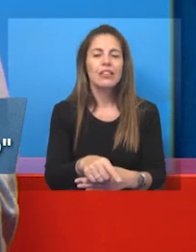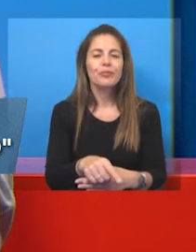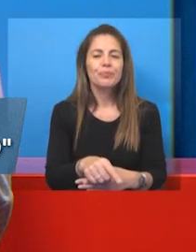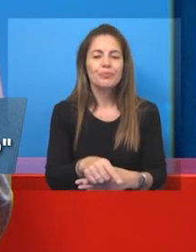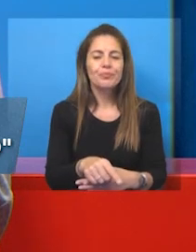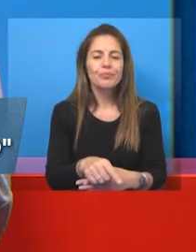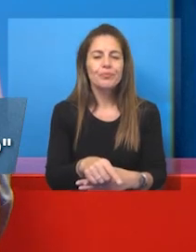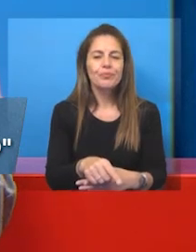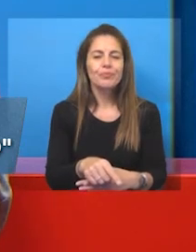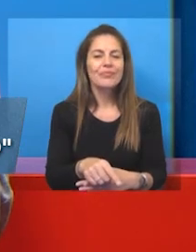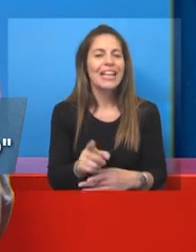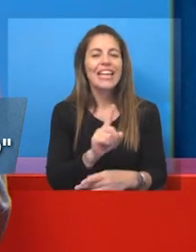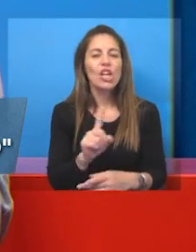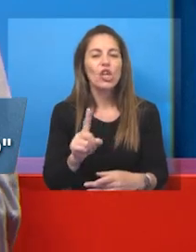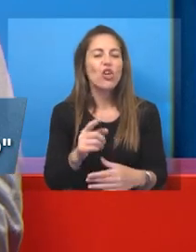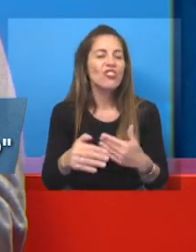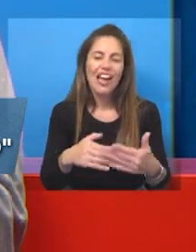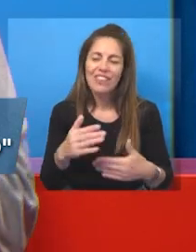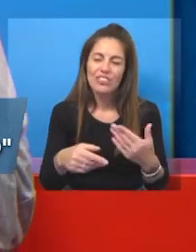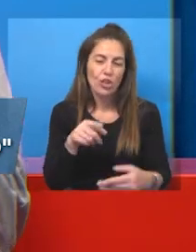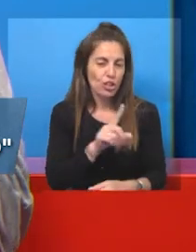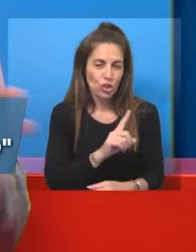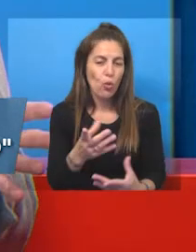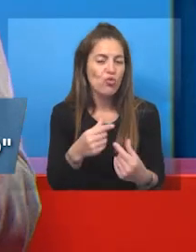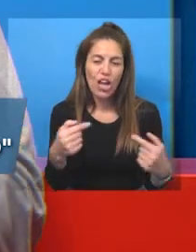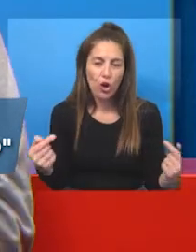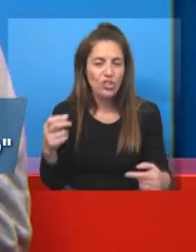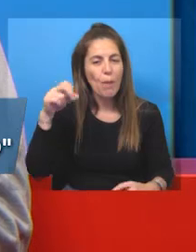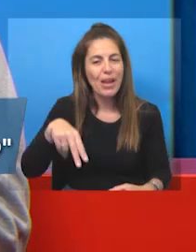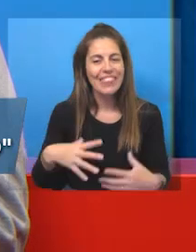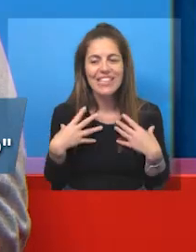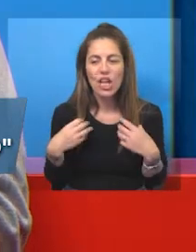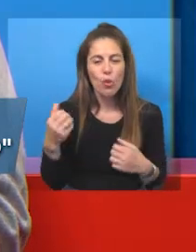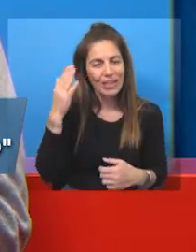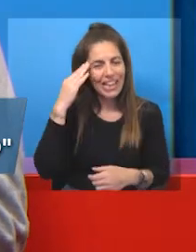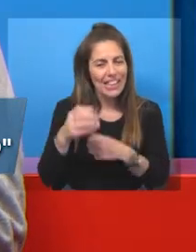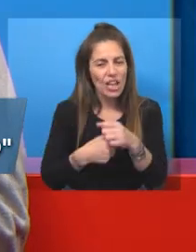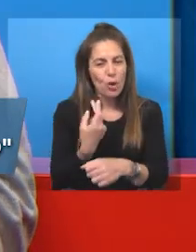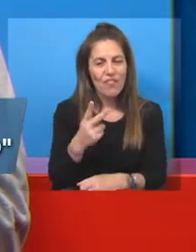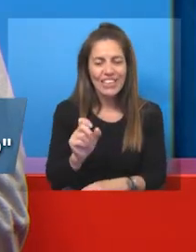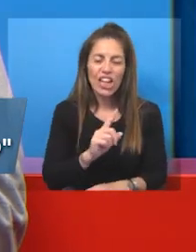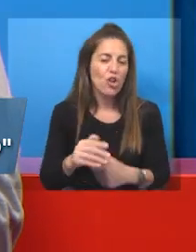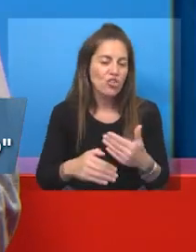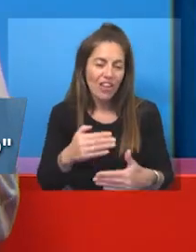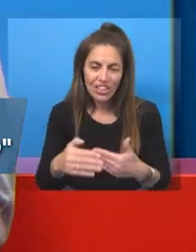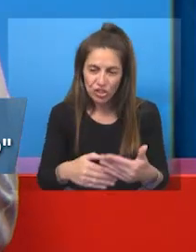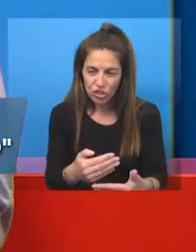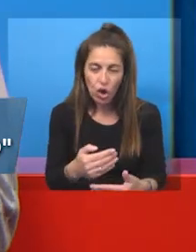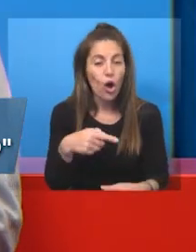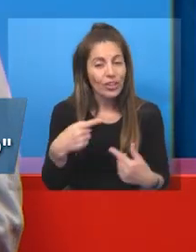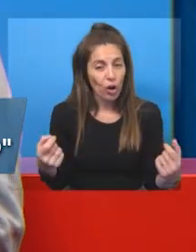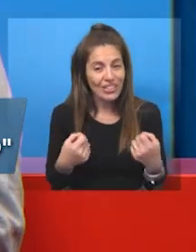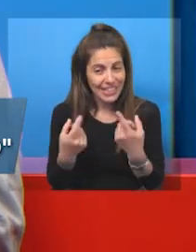eh Y que no se ha avanzado en eso hay muchas cosas del plan de Salud Mental del 2020 que no se avanzó hay otras cosas que se